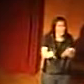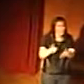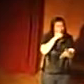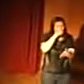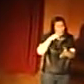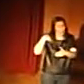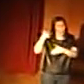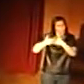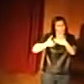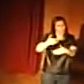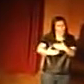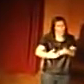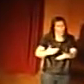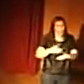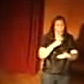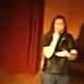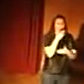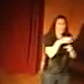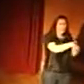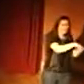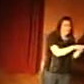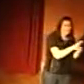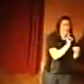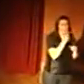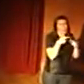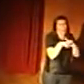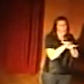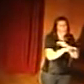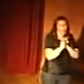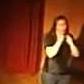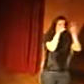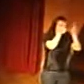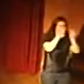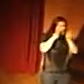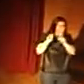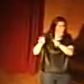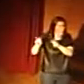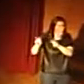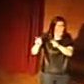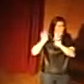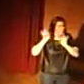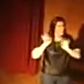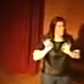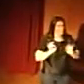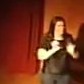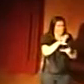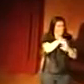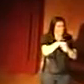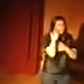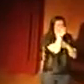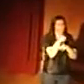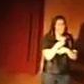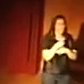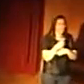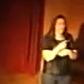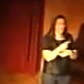de por una disciplina o por un género o por una una temática realmente especial dentro de la pintura romántica del